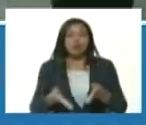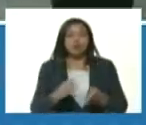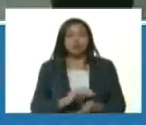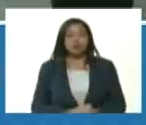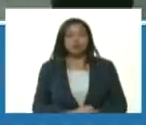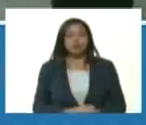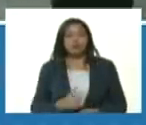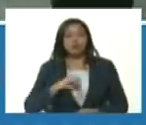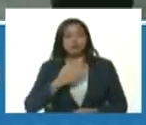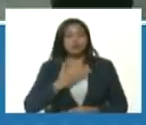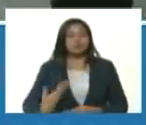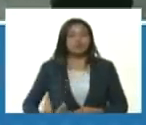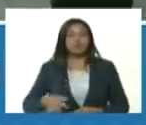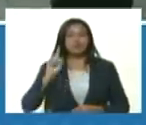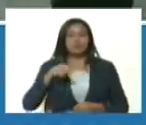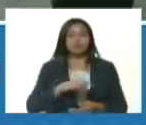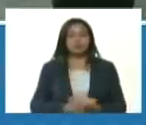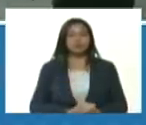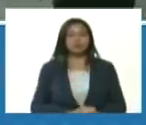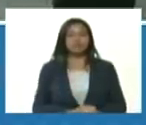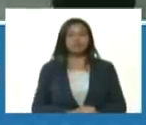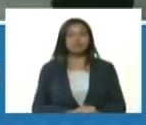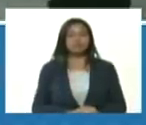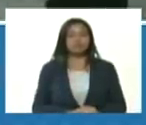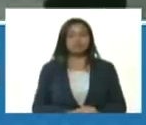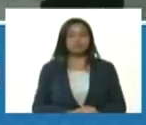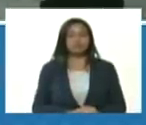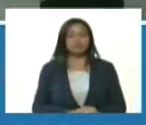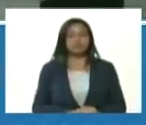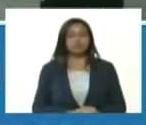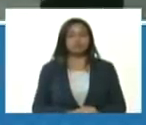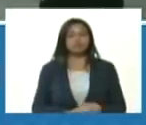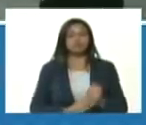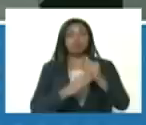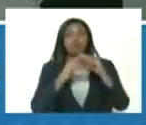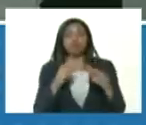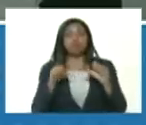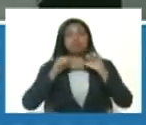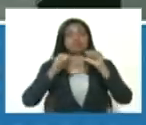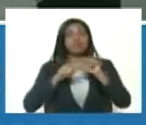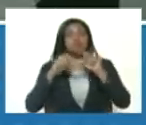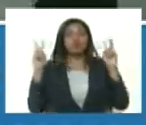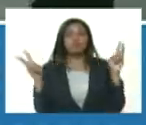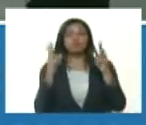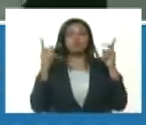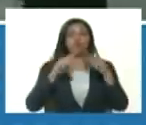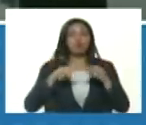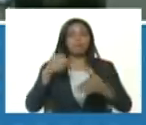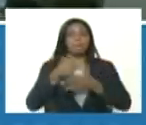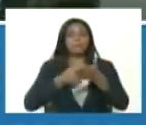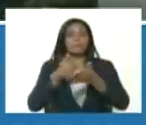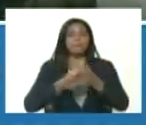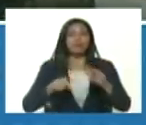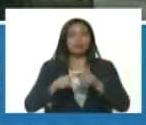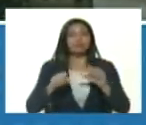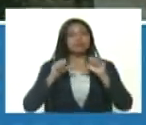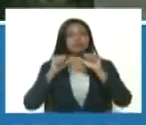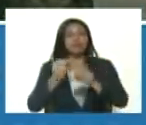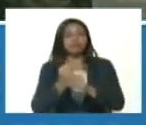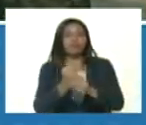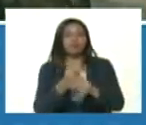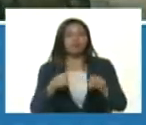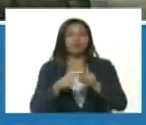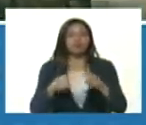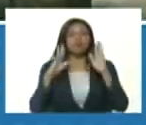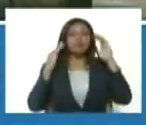y nuestro presidente de la República. Pero mi comandante, aquí seguimos en victoria, en batalla, y seguimos trabajando